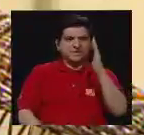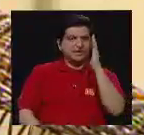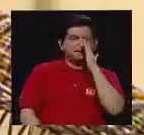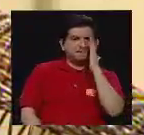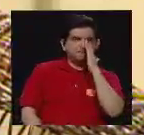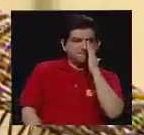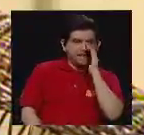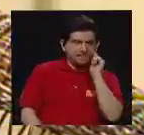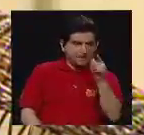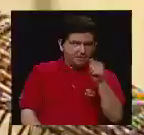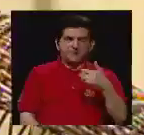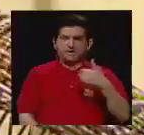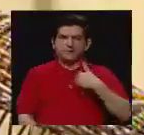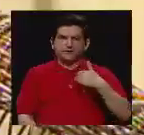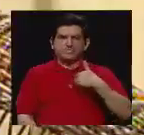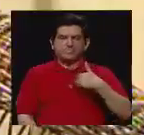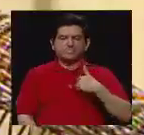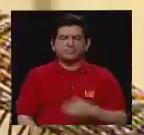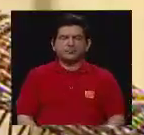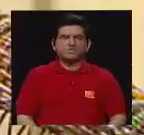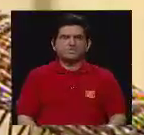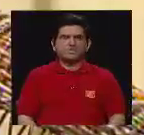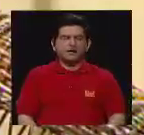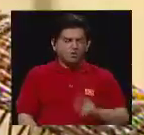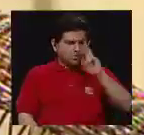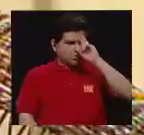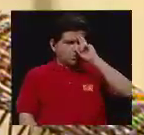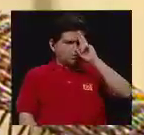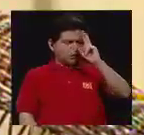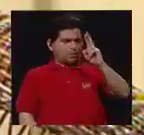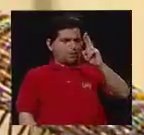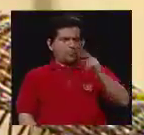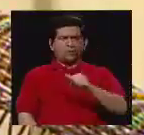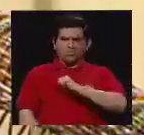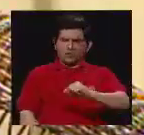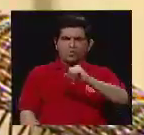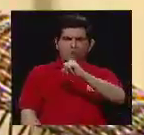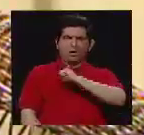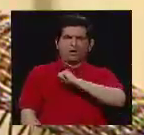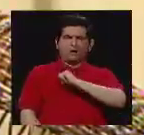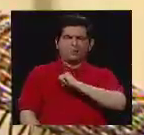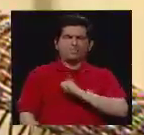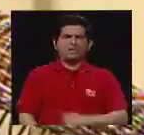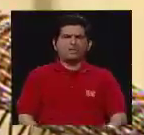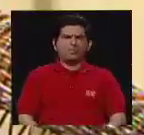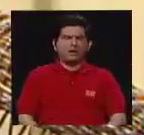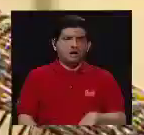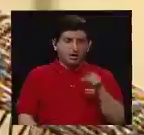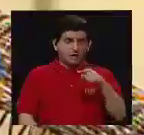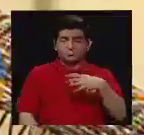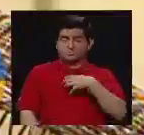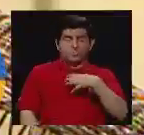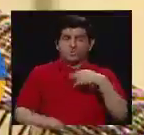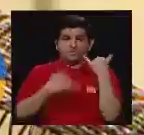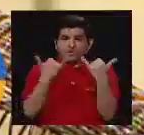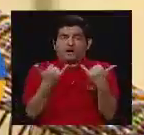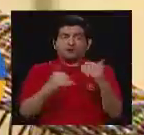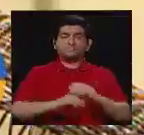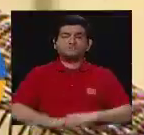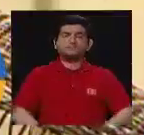la madre dispone de un gran respeto y una autoridad que es como